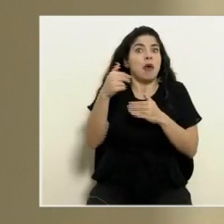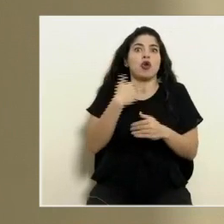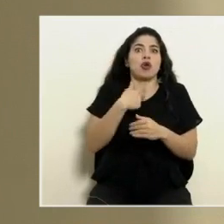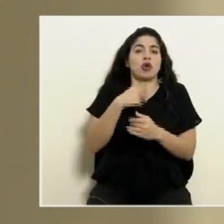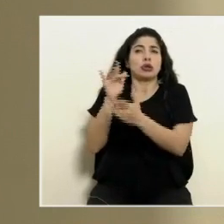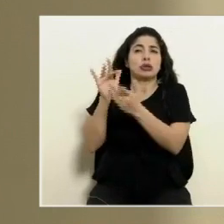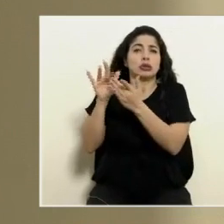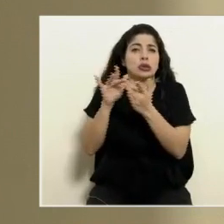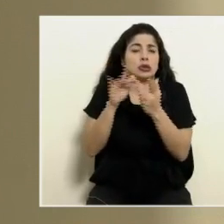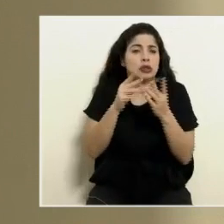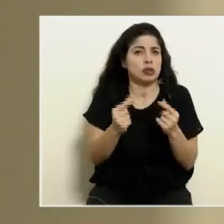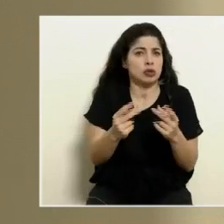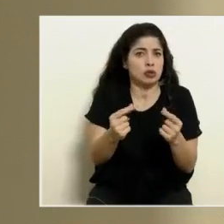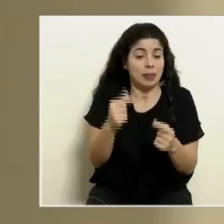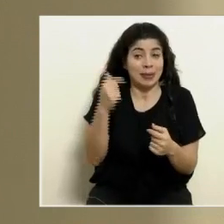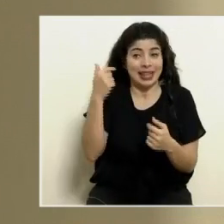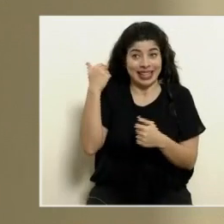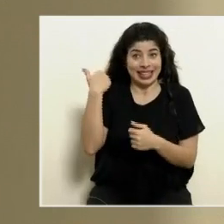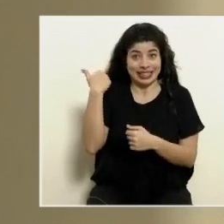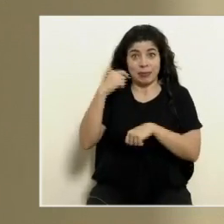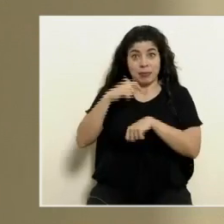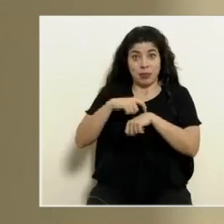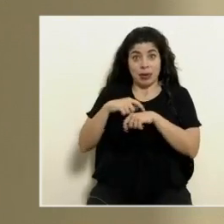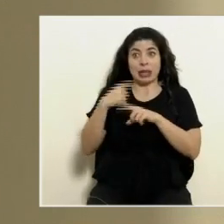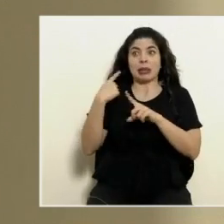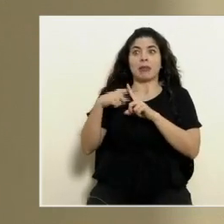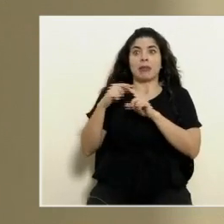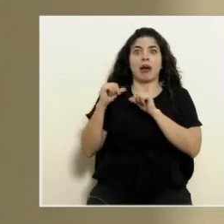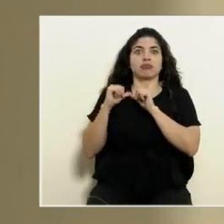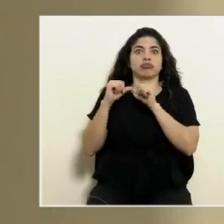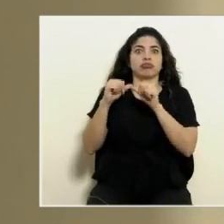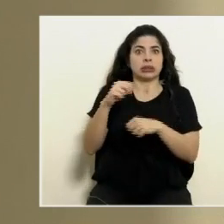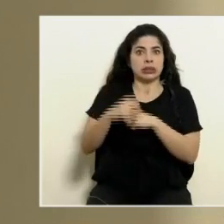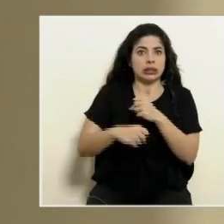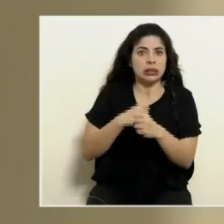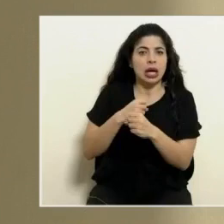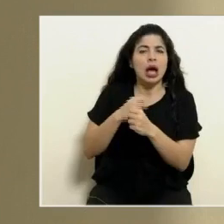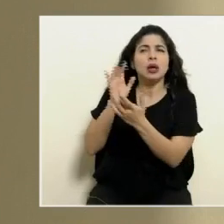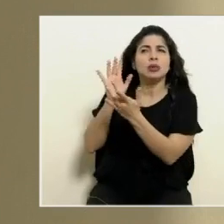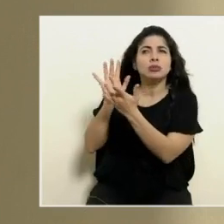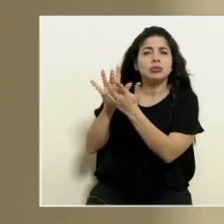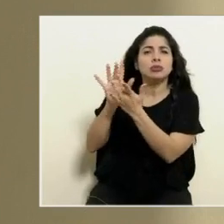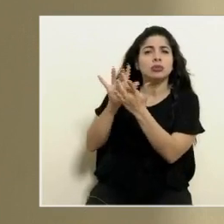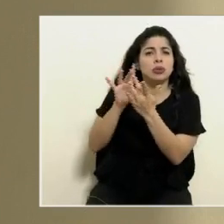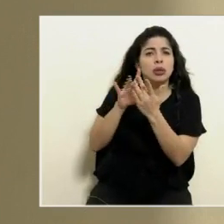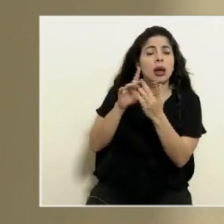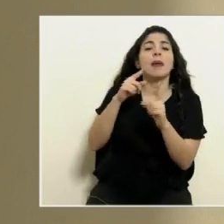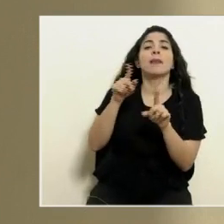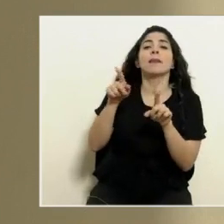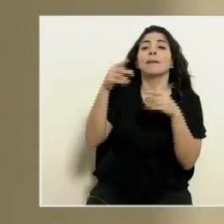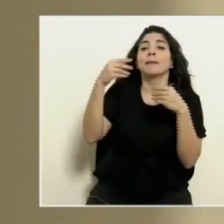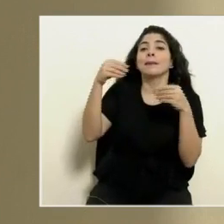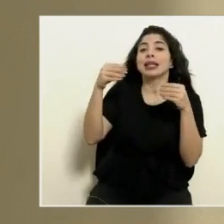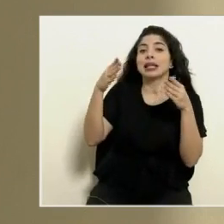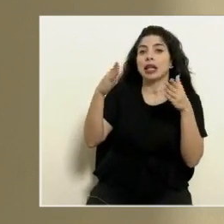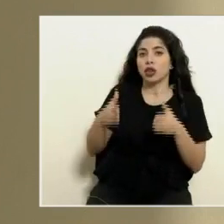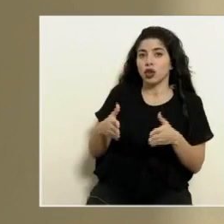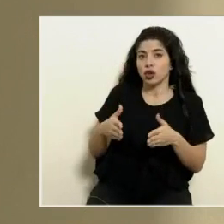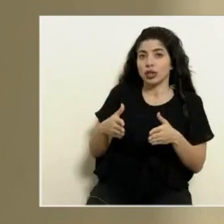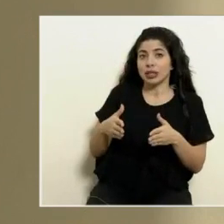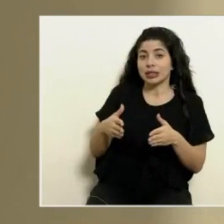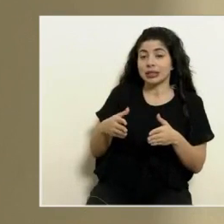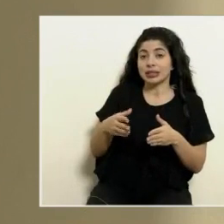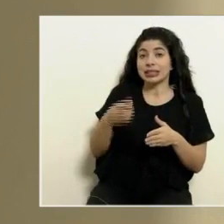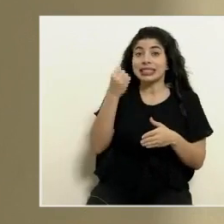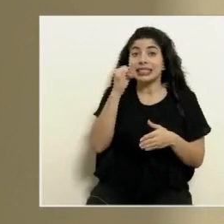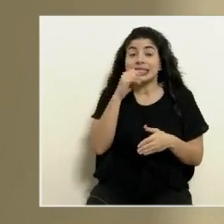este momento y durante todo el año hemos tenido constantes comunicaciones con los proveedores eventuales que ya logran